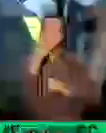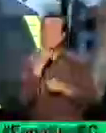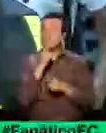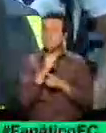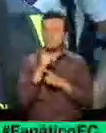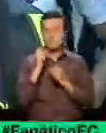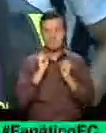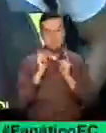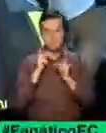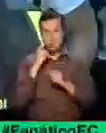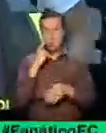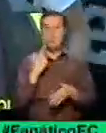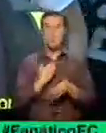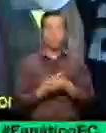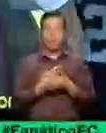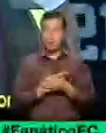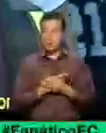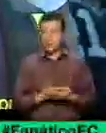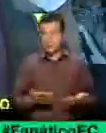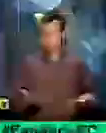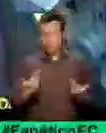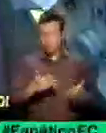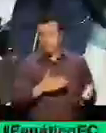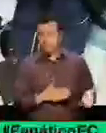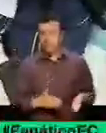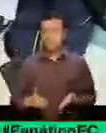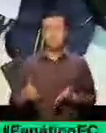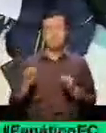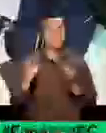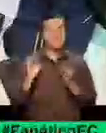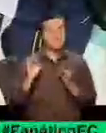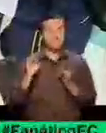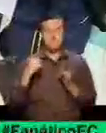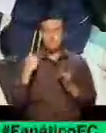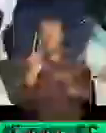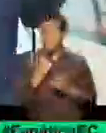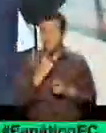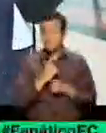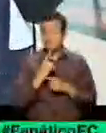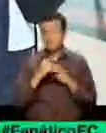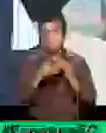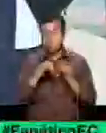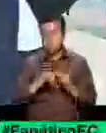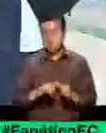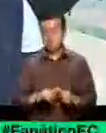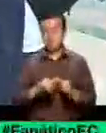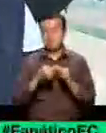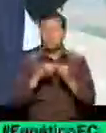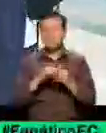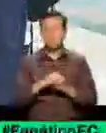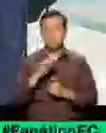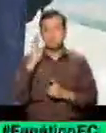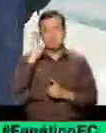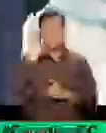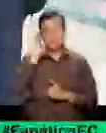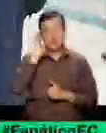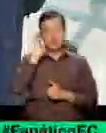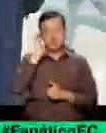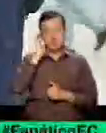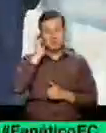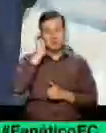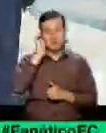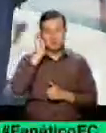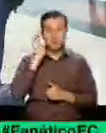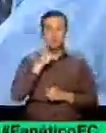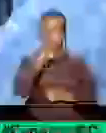va a ser una linda oportunidad de mostrar de cómo estamos nosotros, cómo nos estamos preparando para lo que se viene. Sí, siempre venía de la selección, es